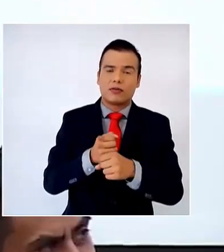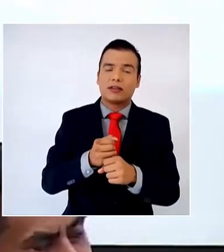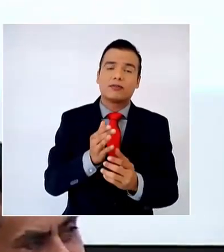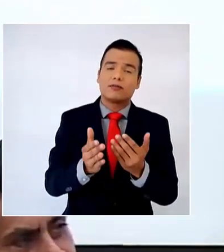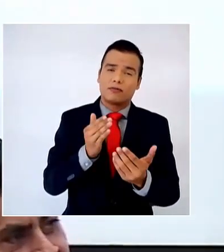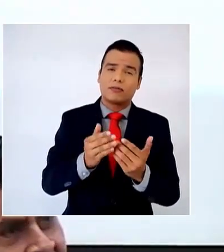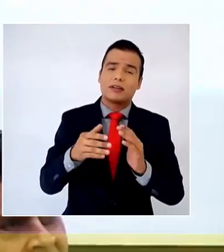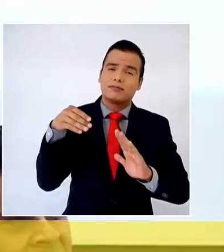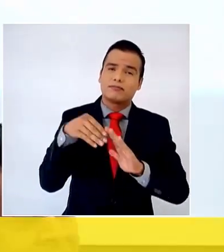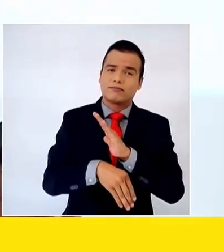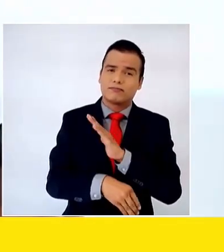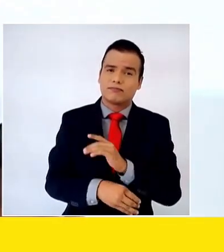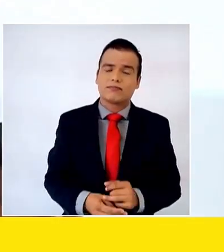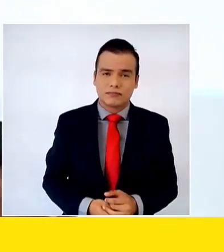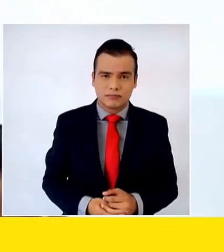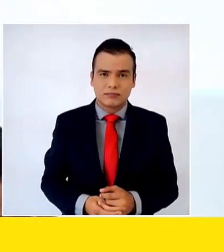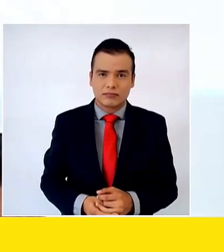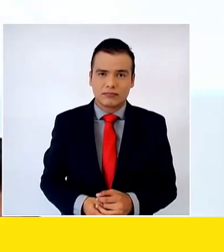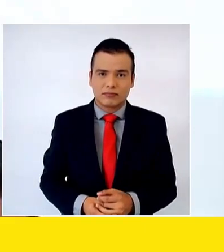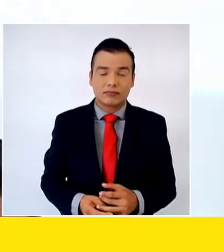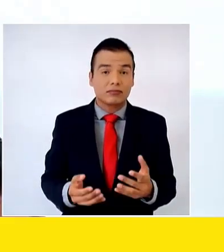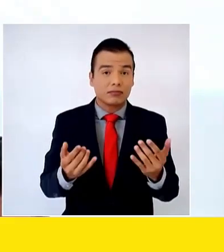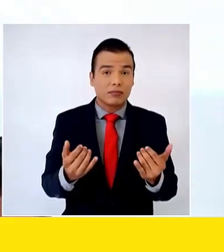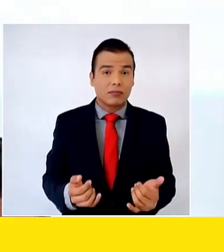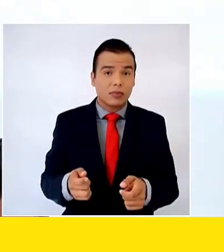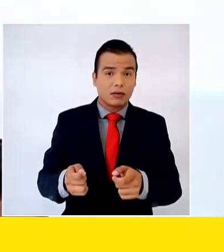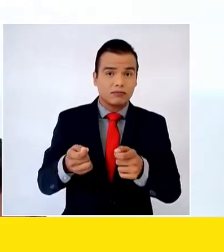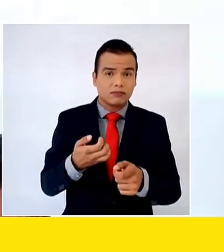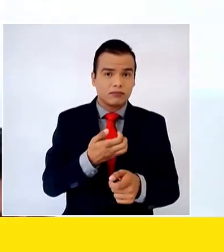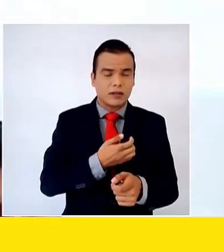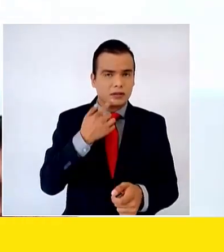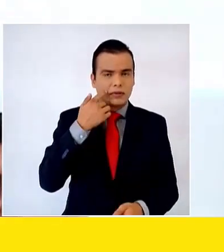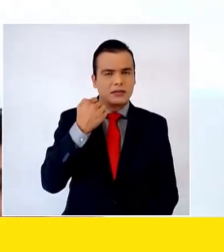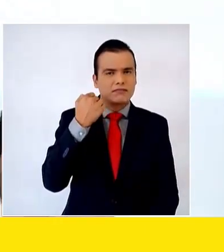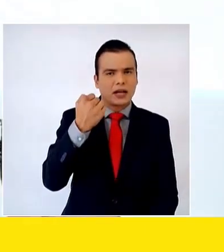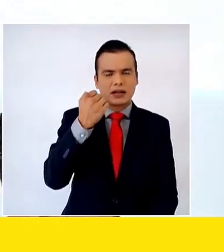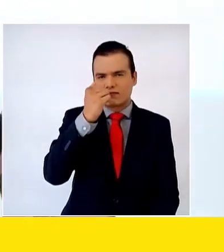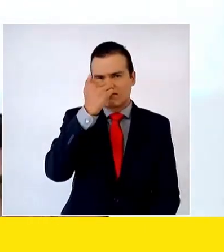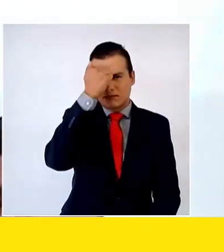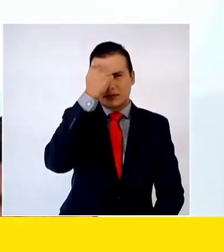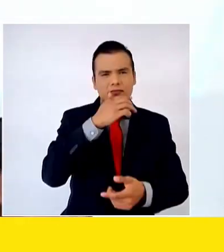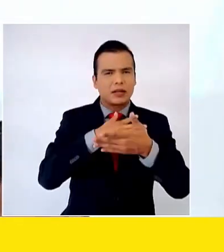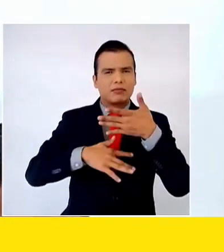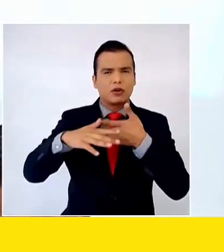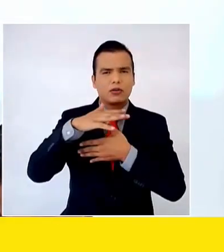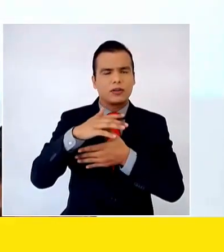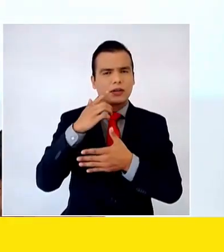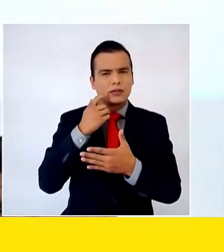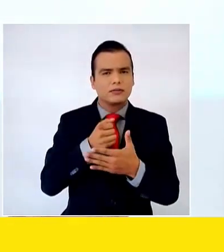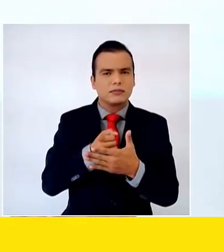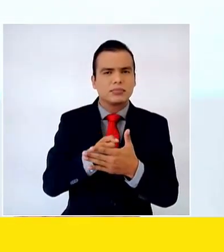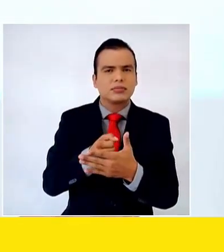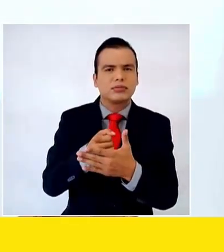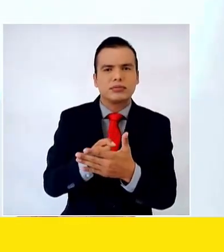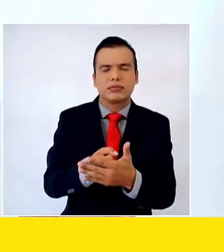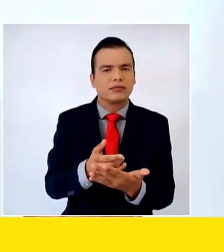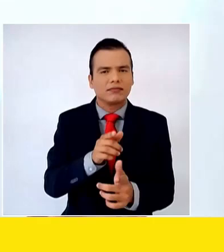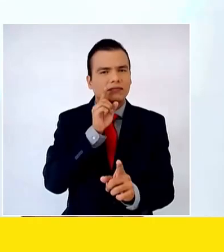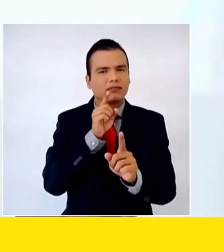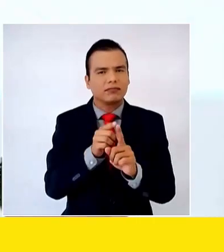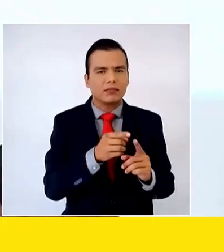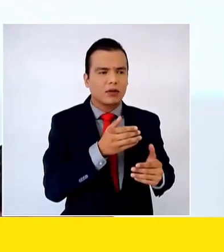Y por eso en esta administración va a ser prioritario que podamos avanzar en que nuestros espacios de cuidado se puedan consolidar ustedes como